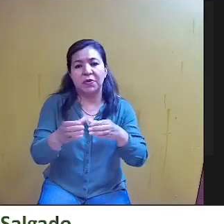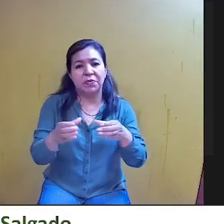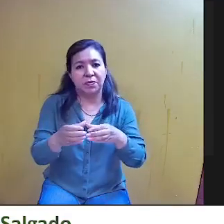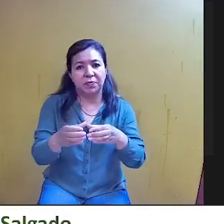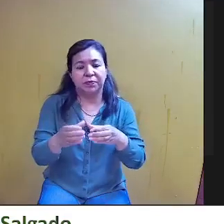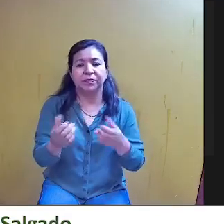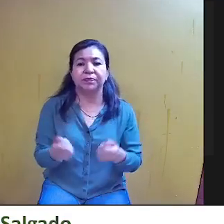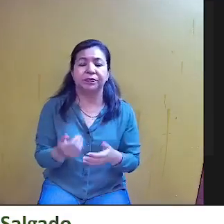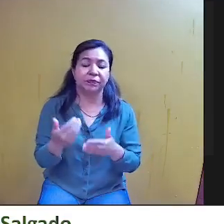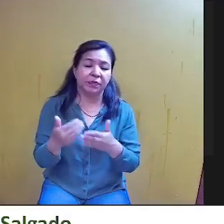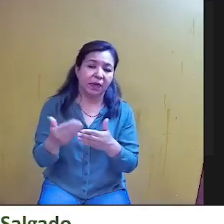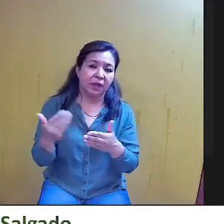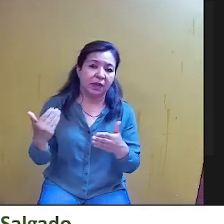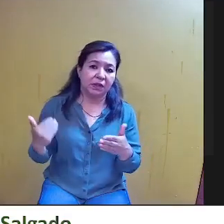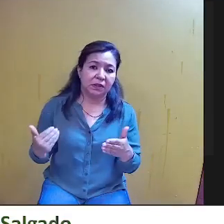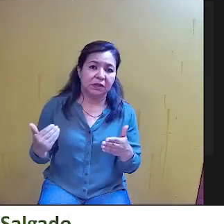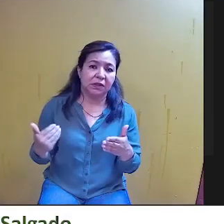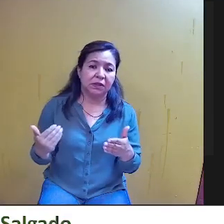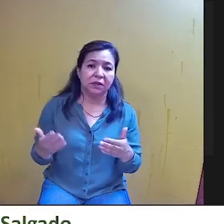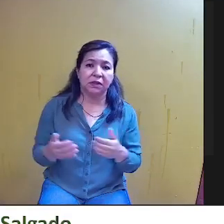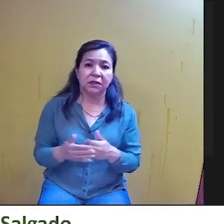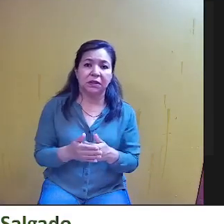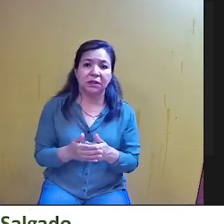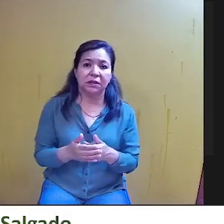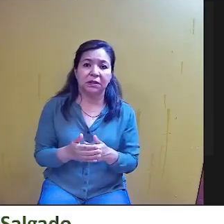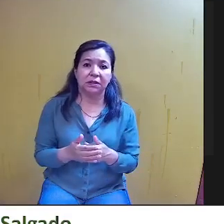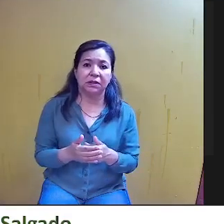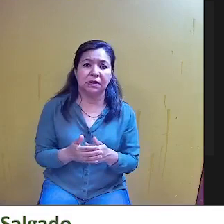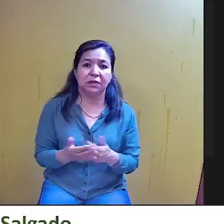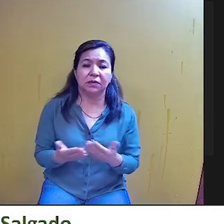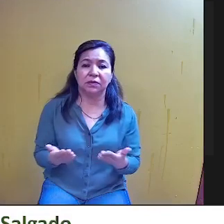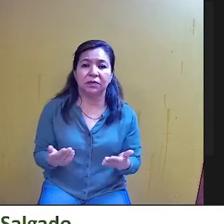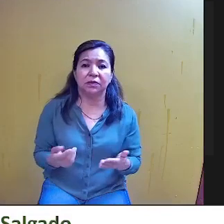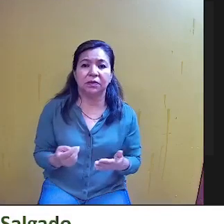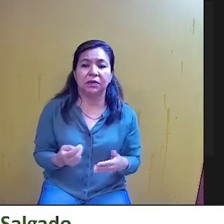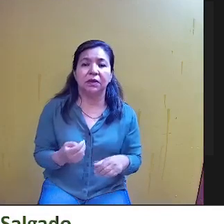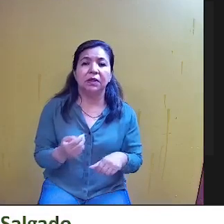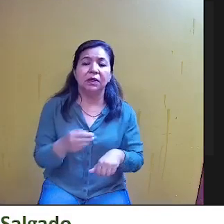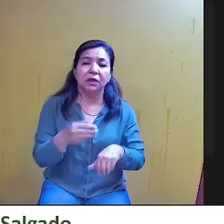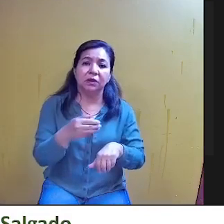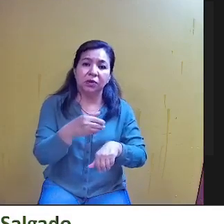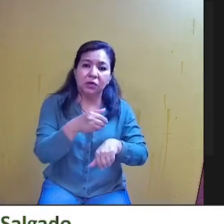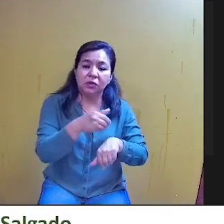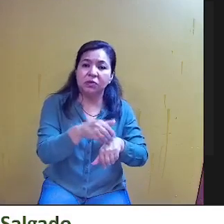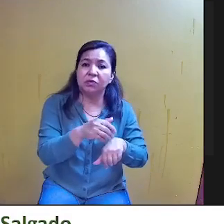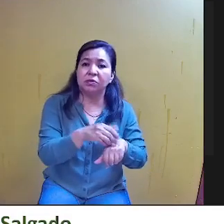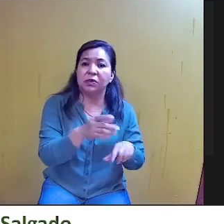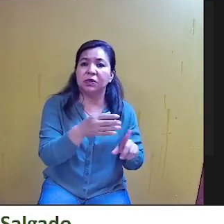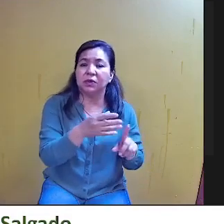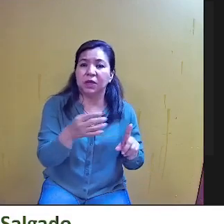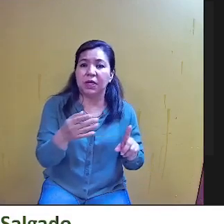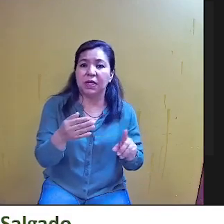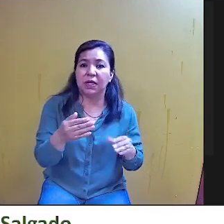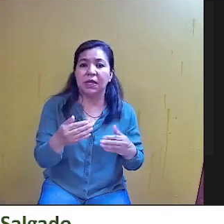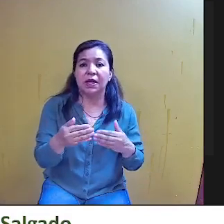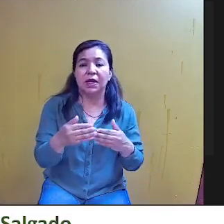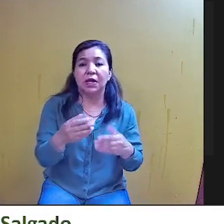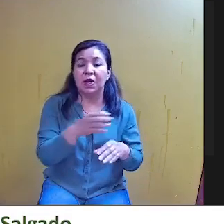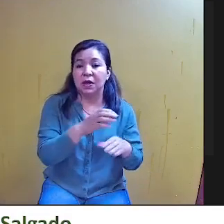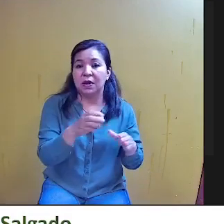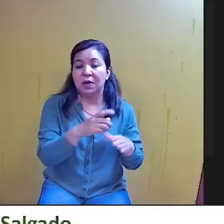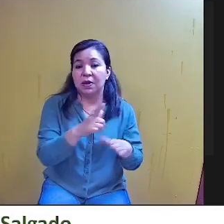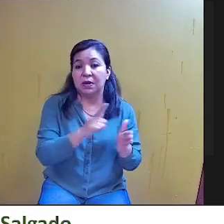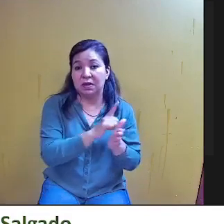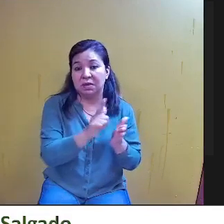Lo anterior es acorde a la jurisprudencia 223 de rubro actos anticipados de precampaña